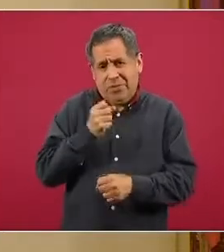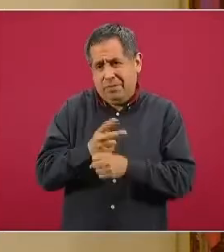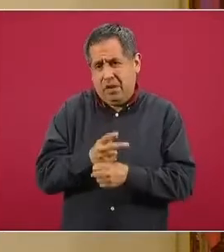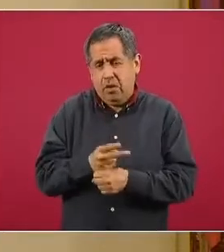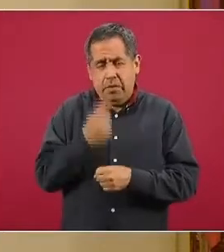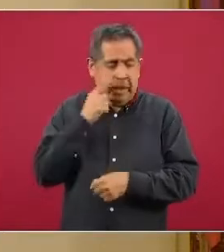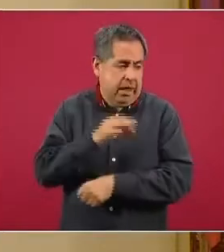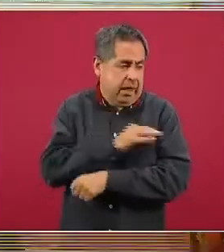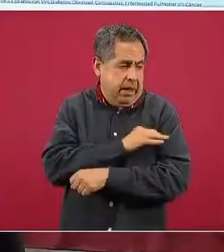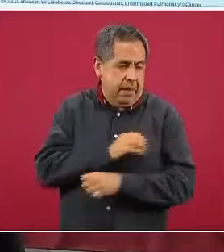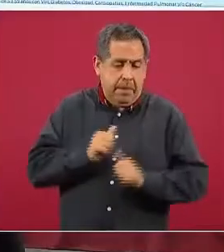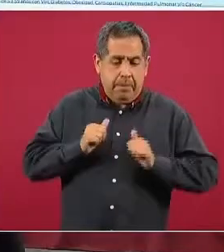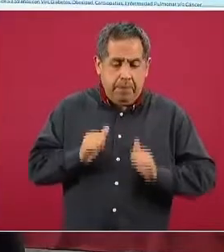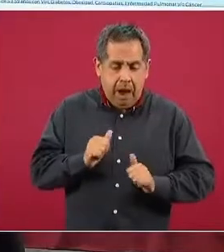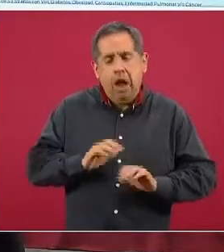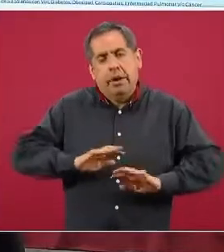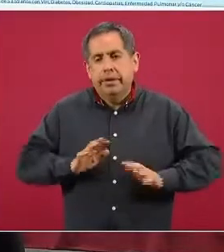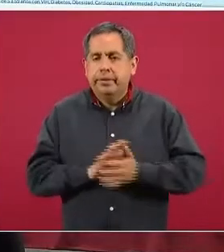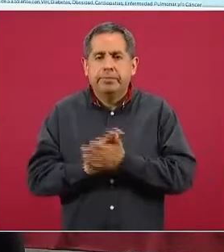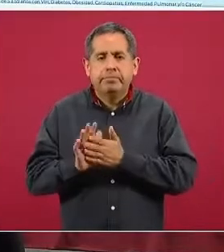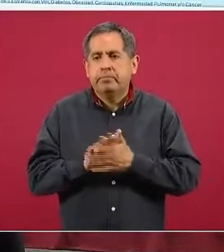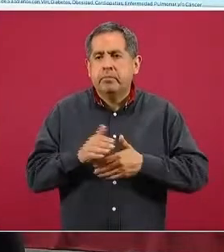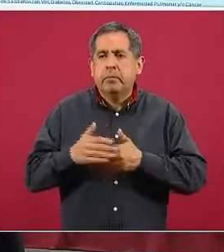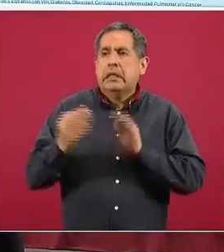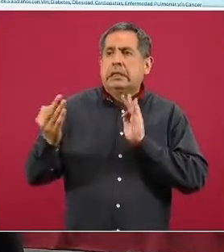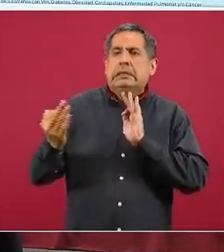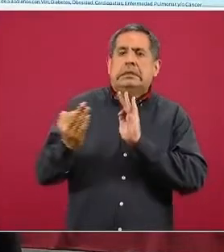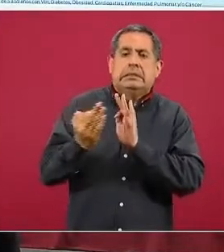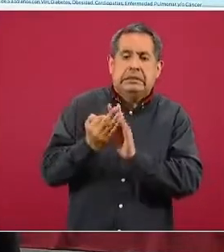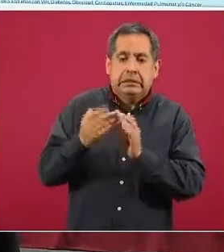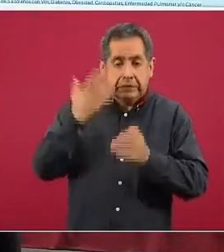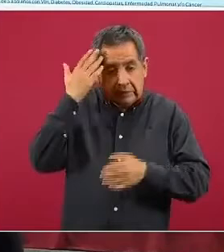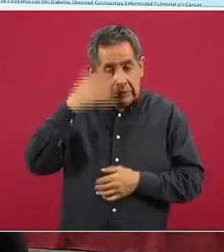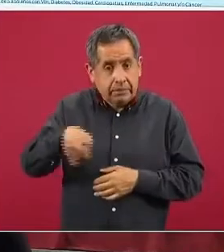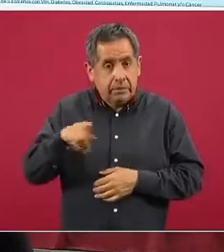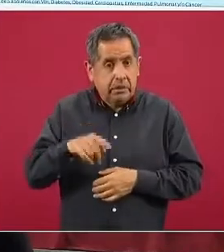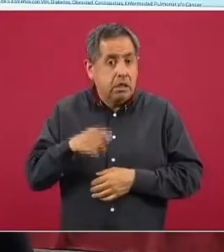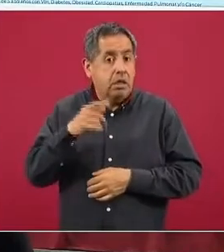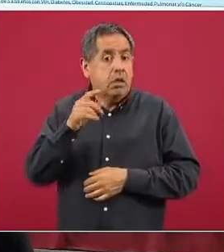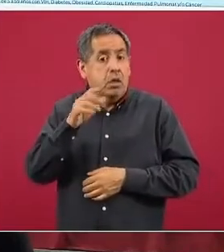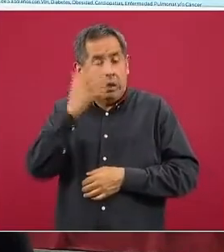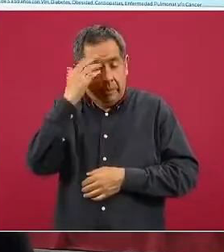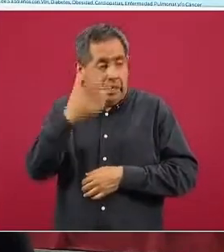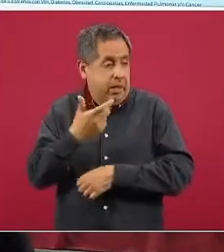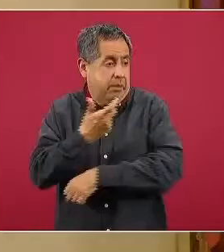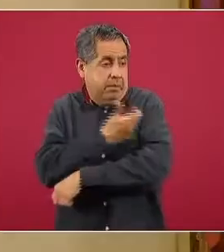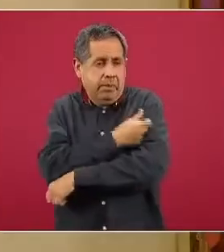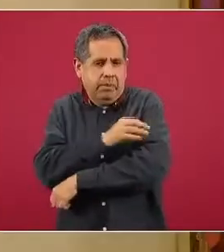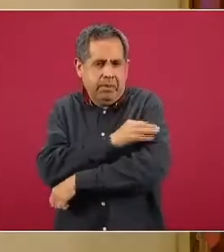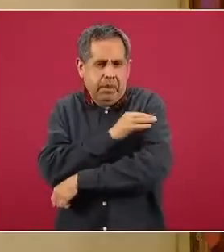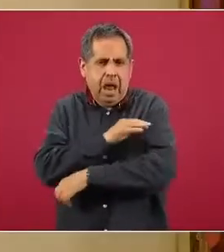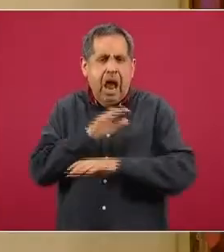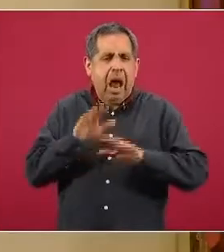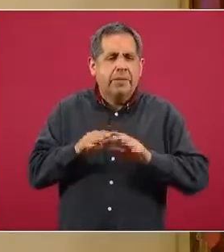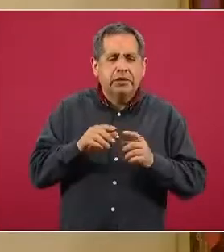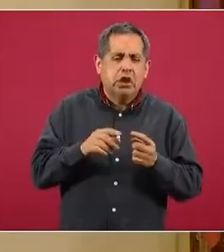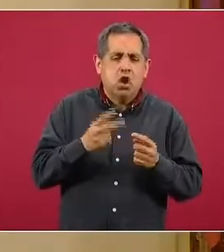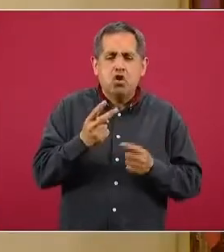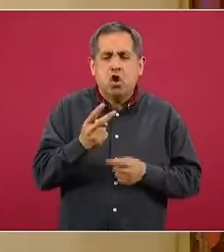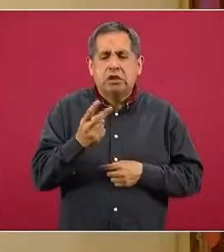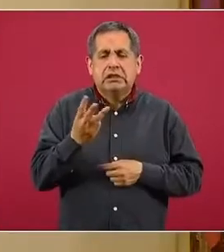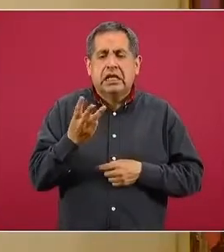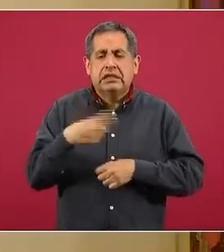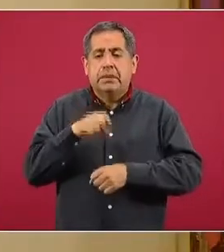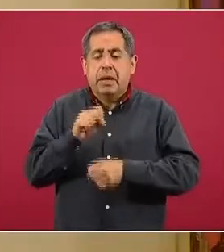la protección sea lo más oportuna. Recordemos que una vez que nos colocamos la vacuna, pueden pasar todavía de 2 a